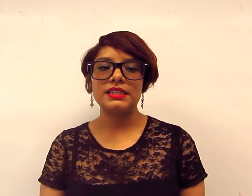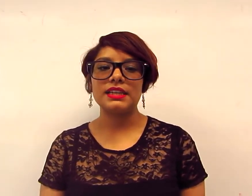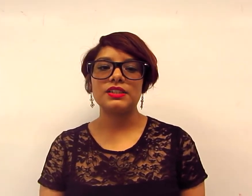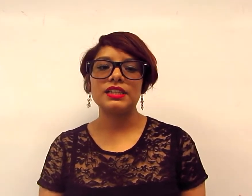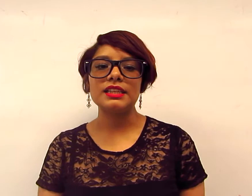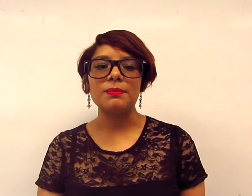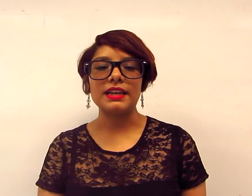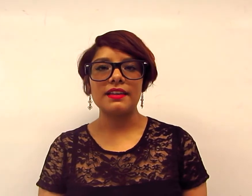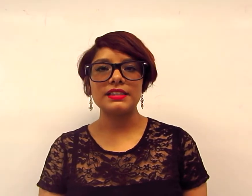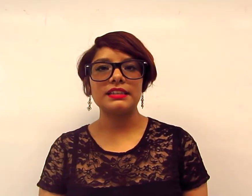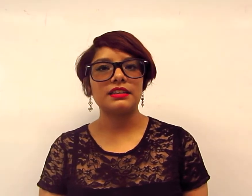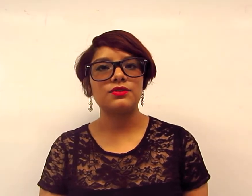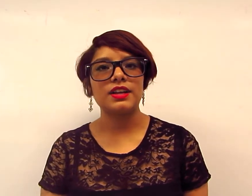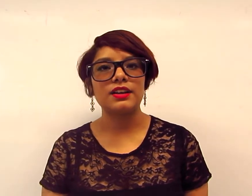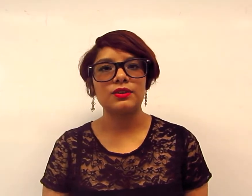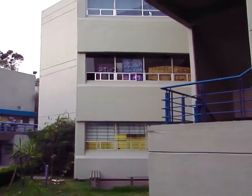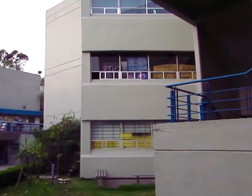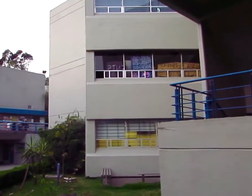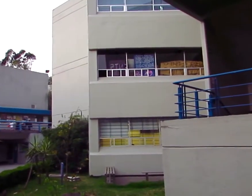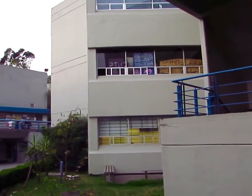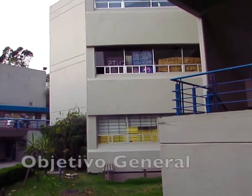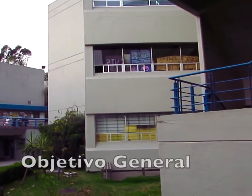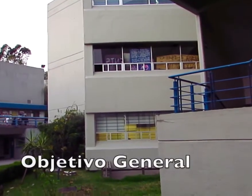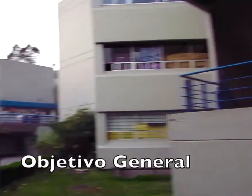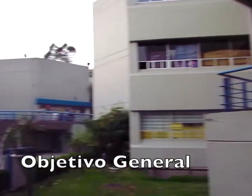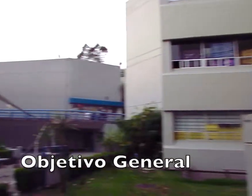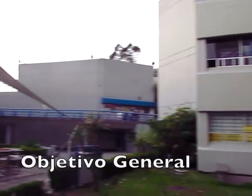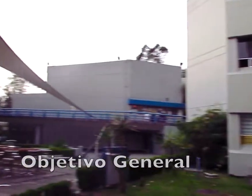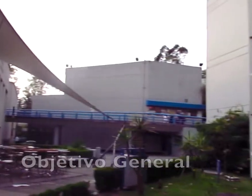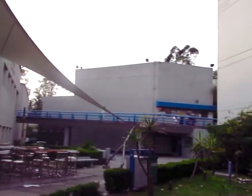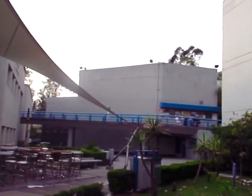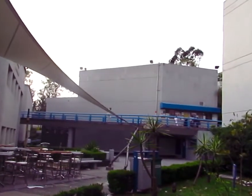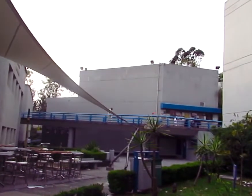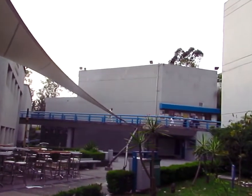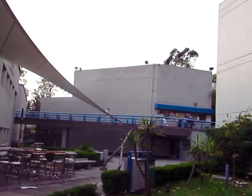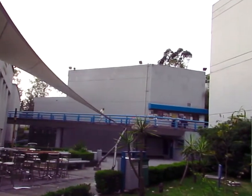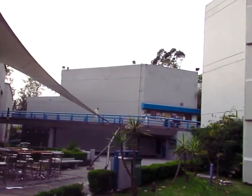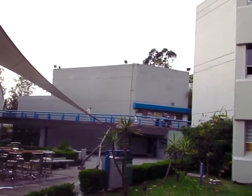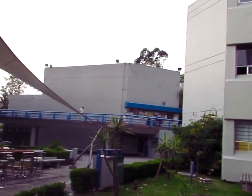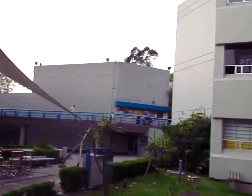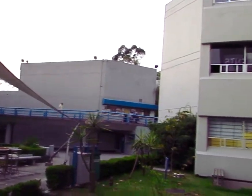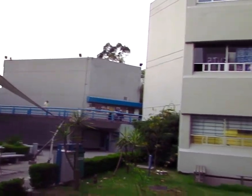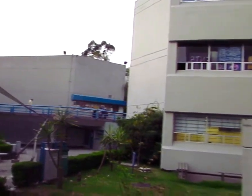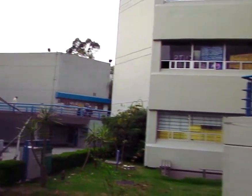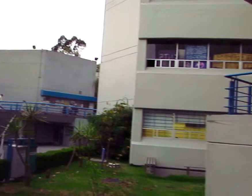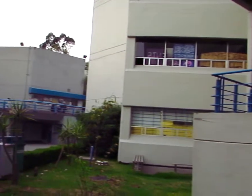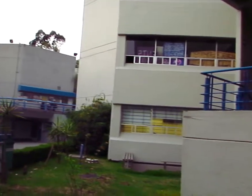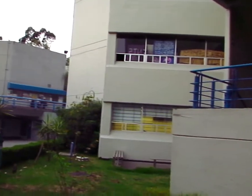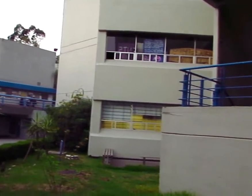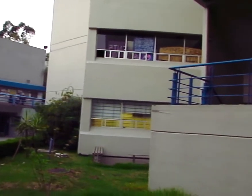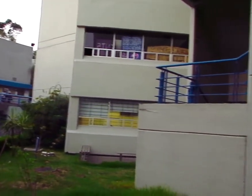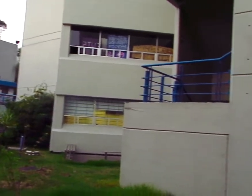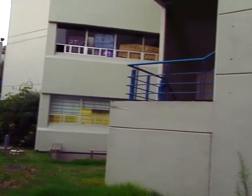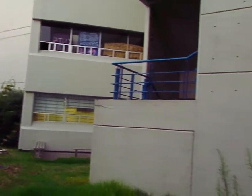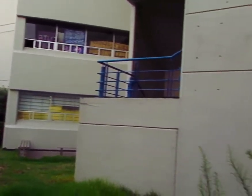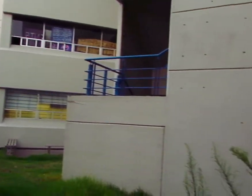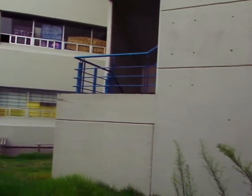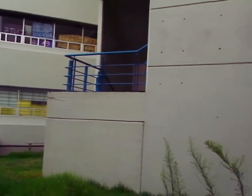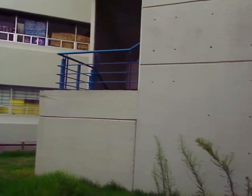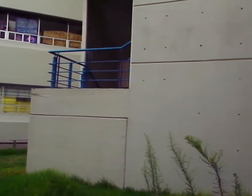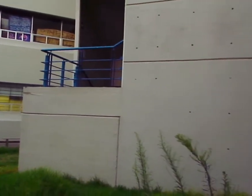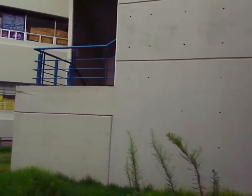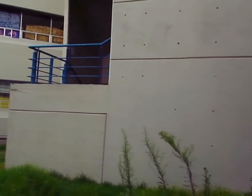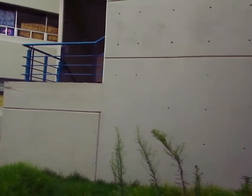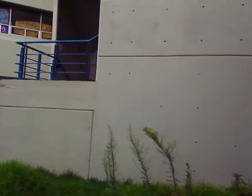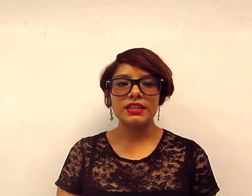e investigaciones aplicadas que transfieran conocimiento. El objetivo general del centro es potenciar acciones en materia de investigación,